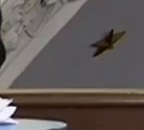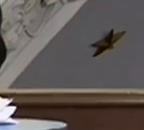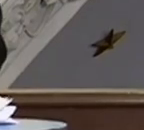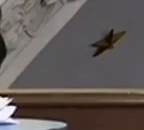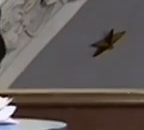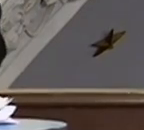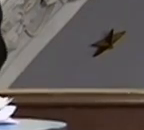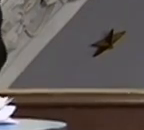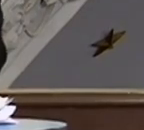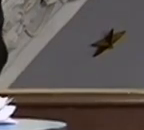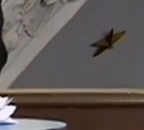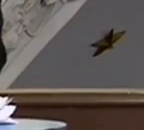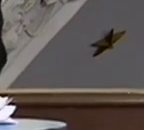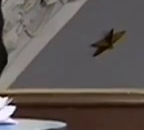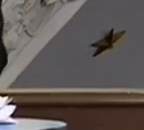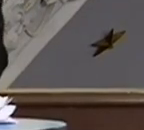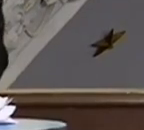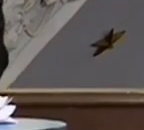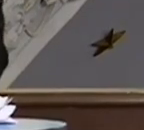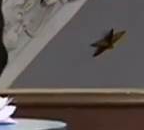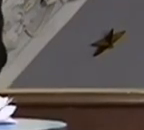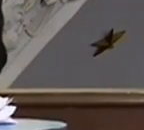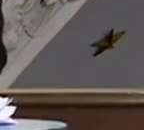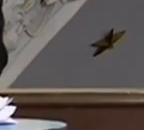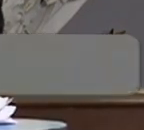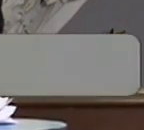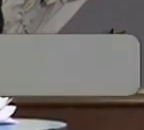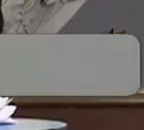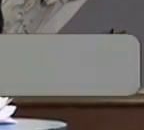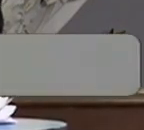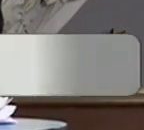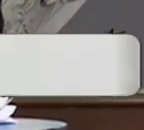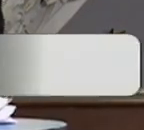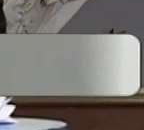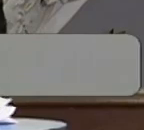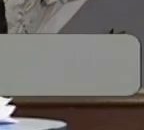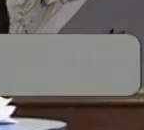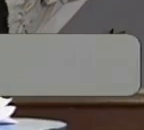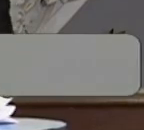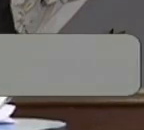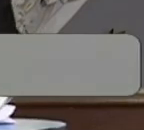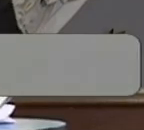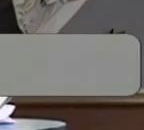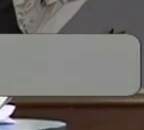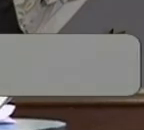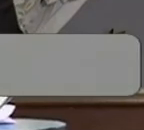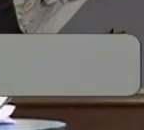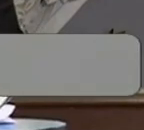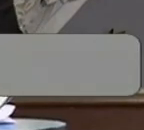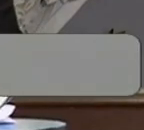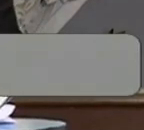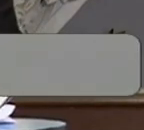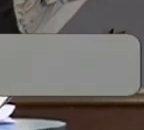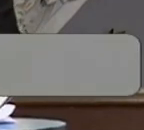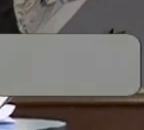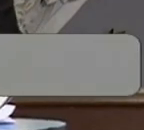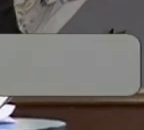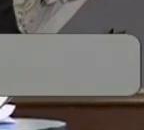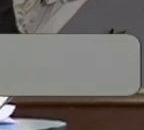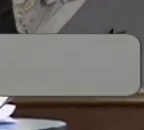los días están contados por el gobernador de la entidad mirandina esto a propósito de celebrarse el próximo 15 de